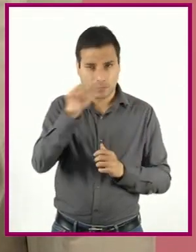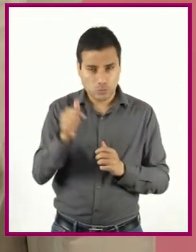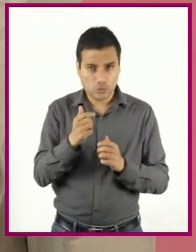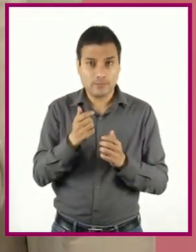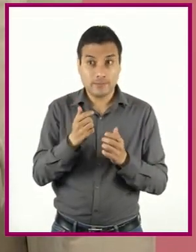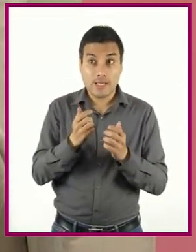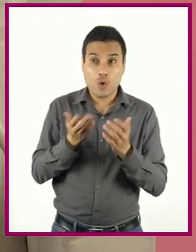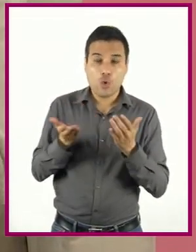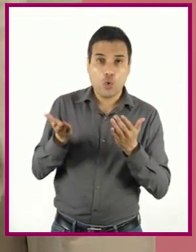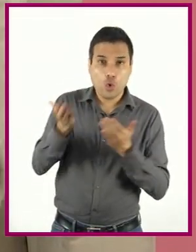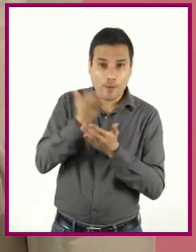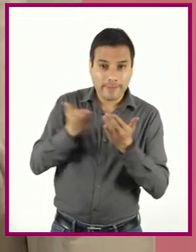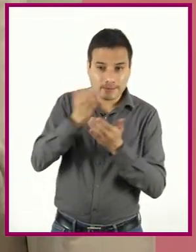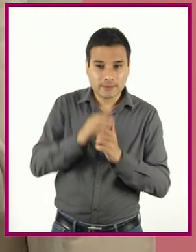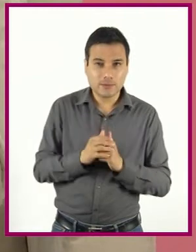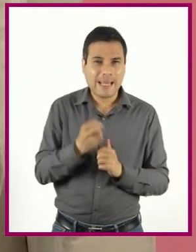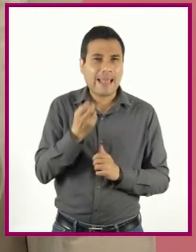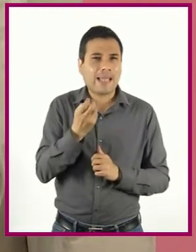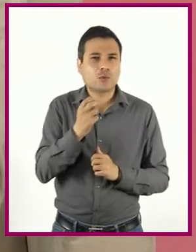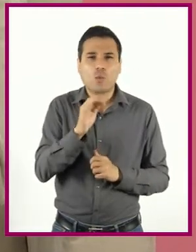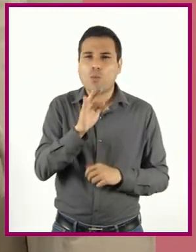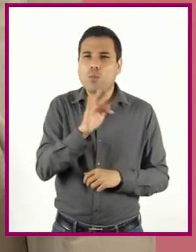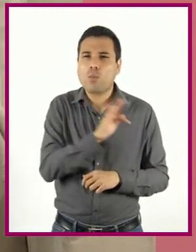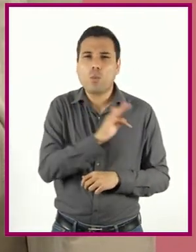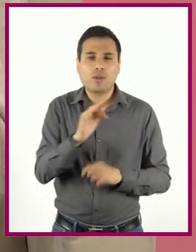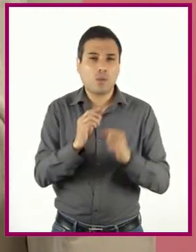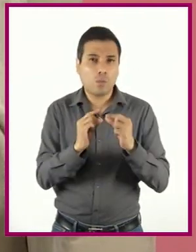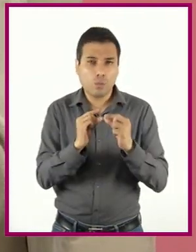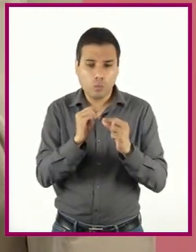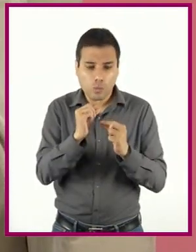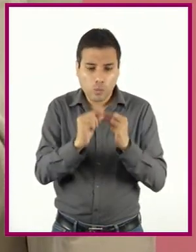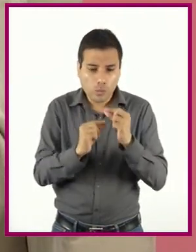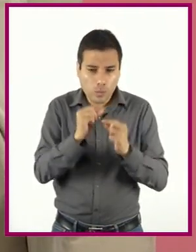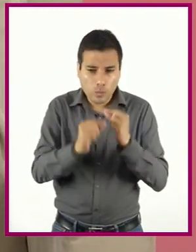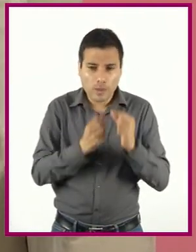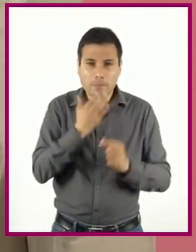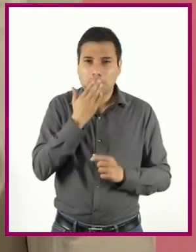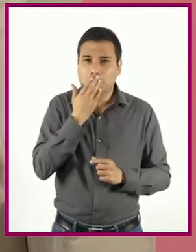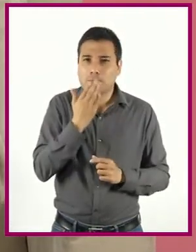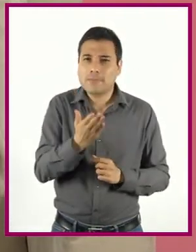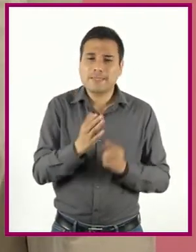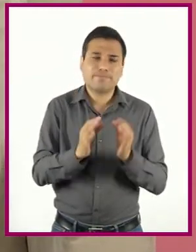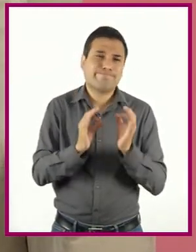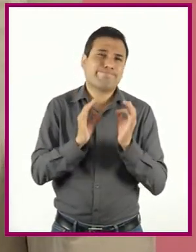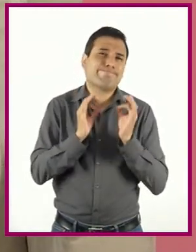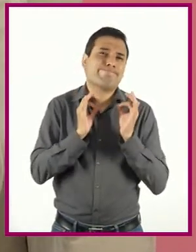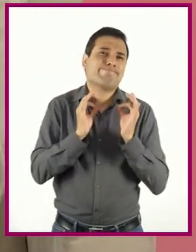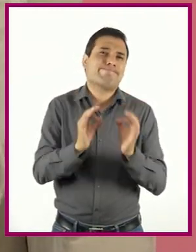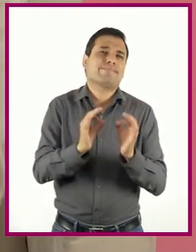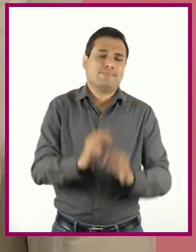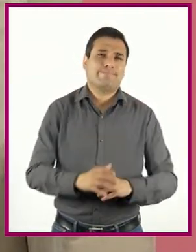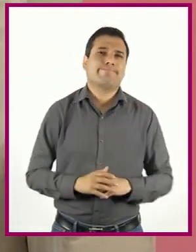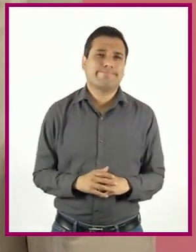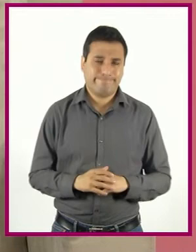esto va a ser como un camino de bienestar para la propia persona, pero también para